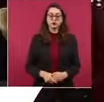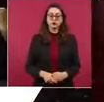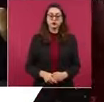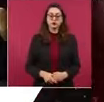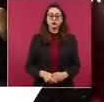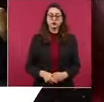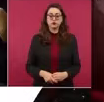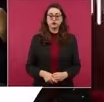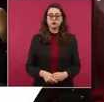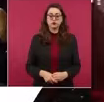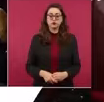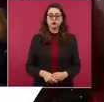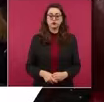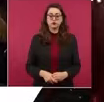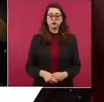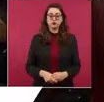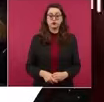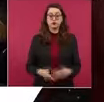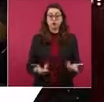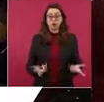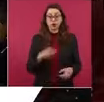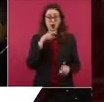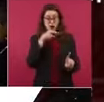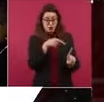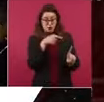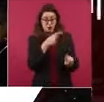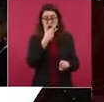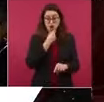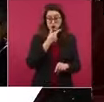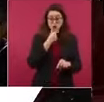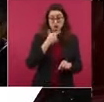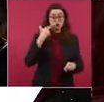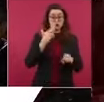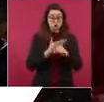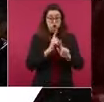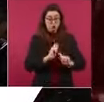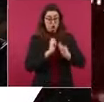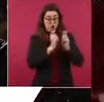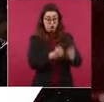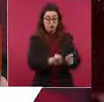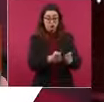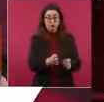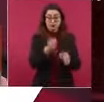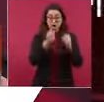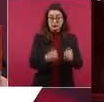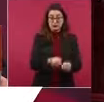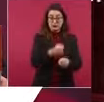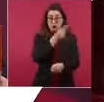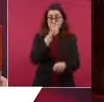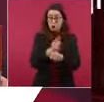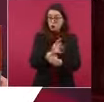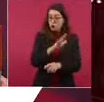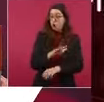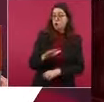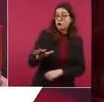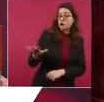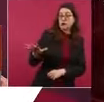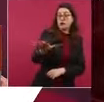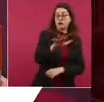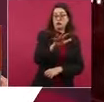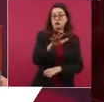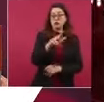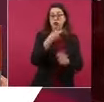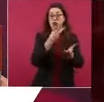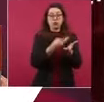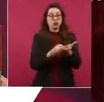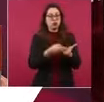preocuparse. Ya vimos que eso no fue así. Segundo, que García Luna es culpable, pero ¿acaso Calderón no sabía? Y